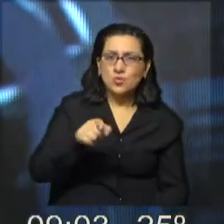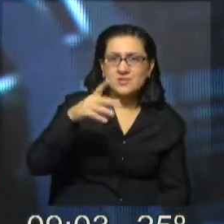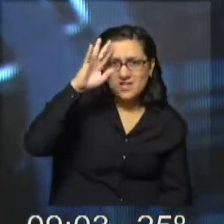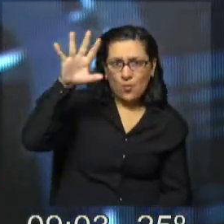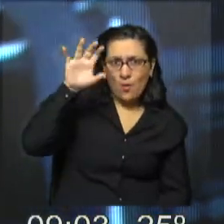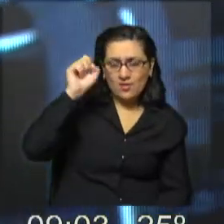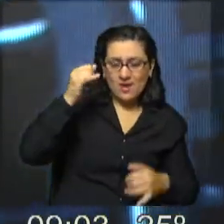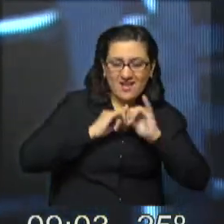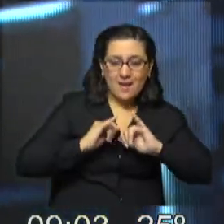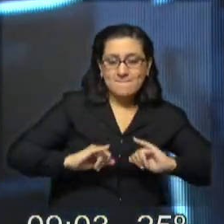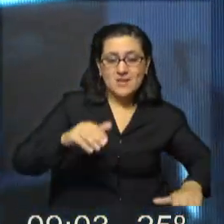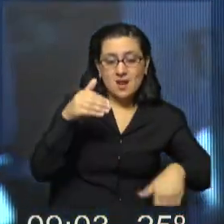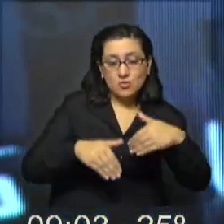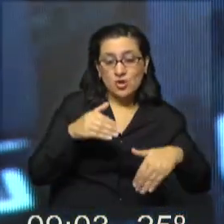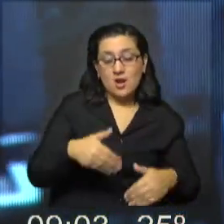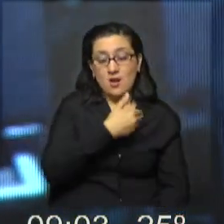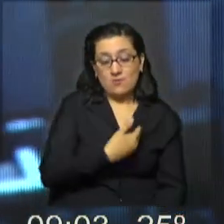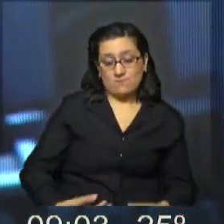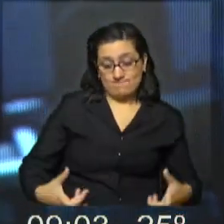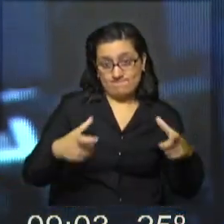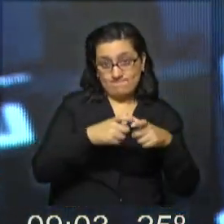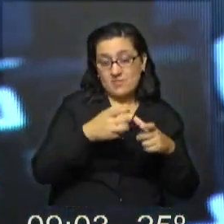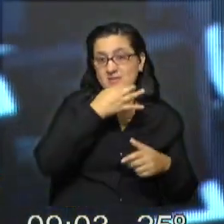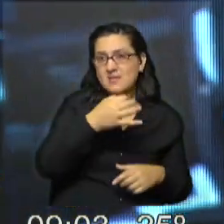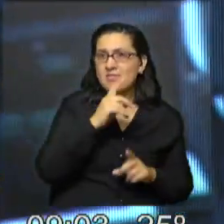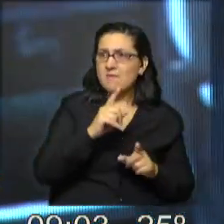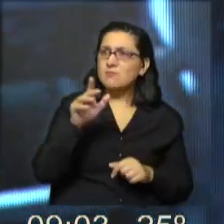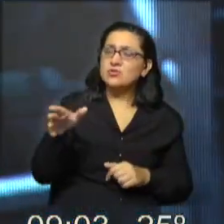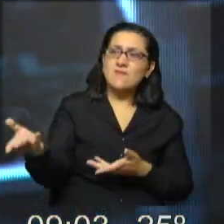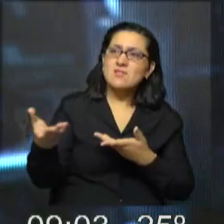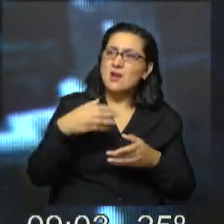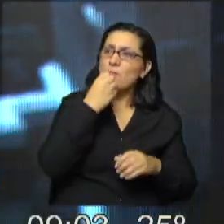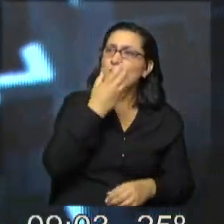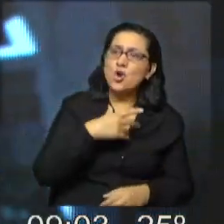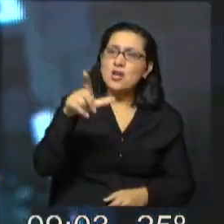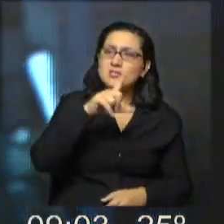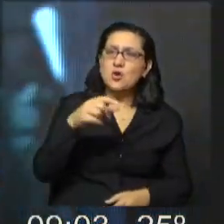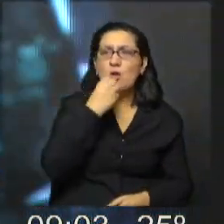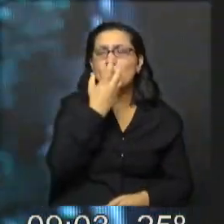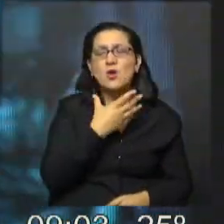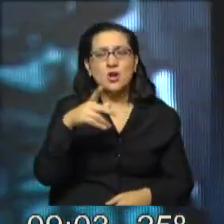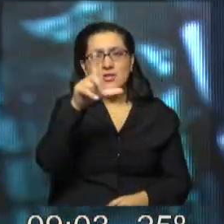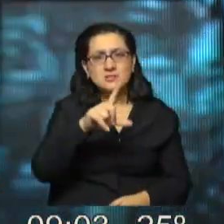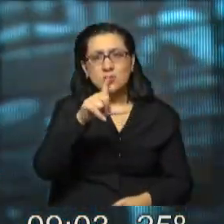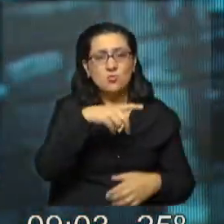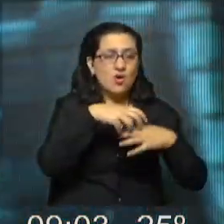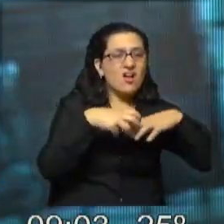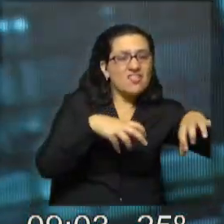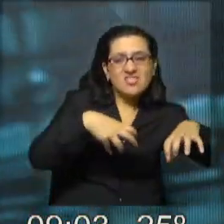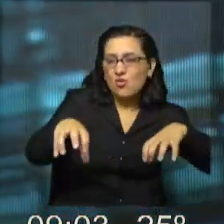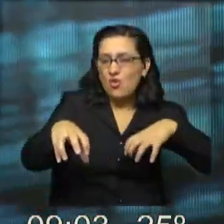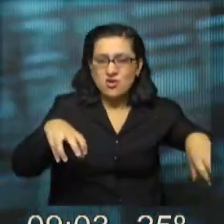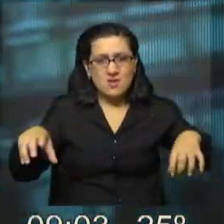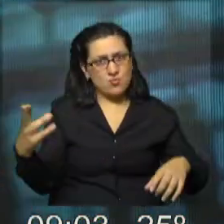campaña electoral, Robert Silva, el gobierno decía, bueno, tenemos que llevar a los mejores docentes, a los mejores liceos, sí, categorizando ahí de una forma muy